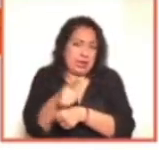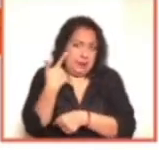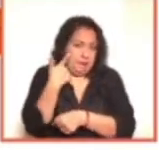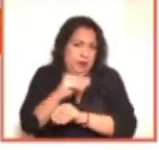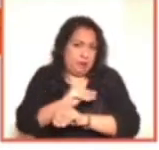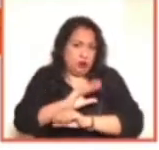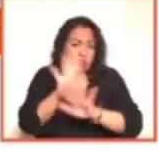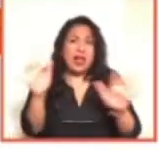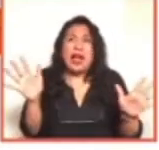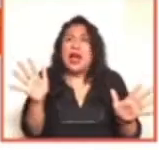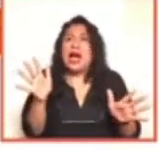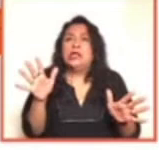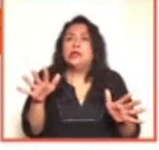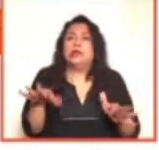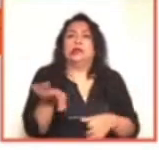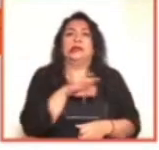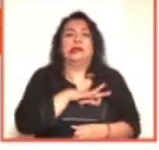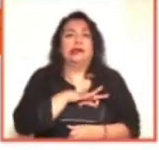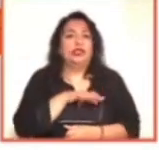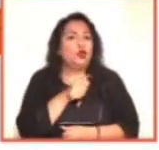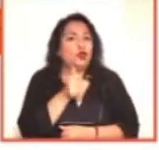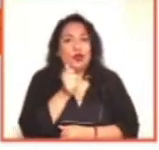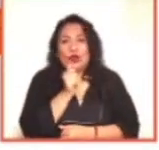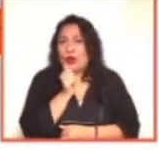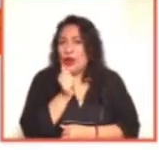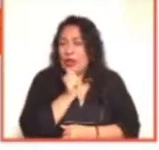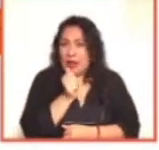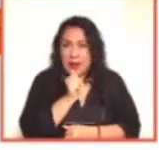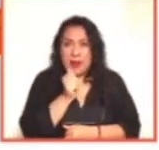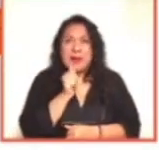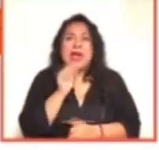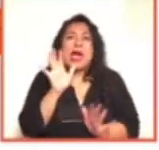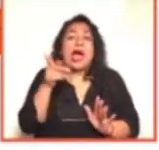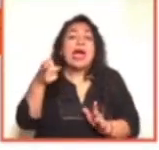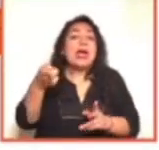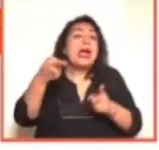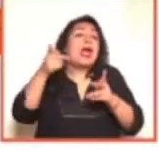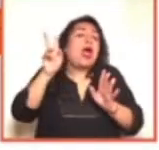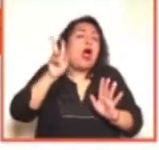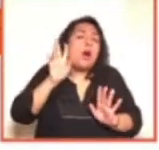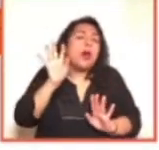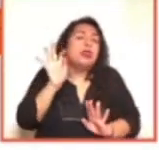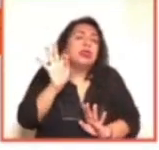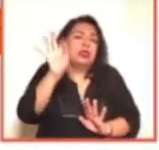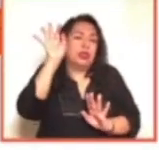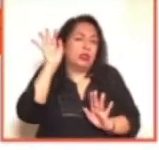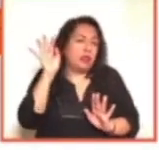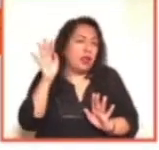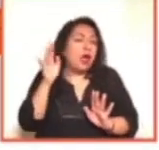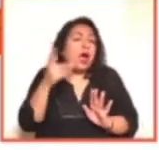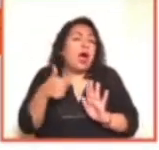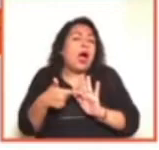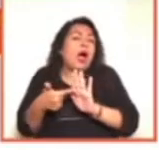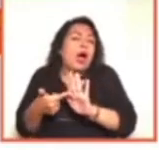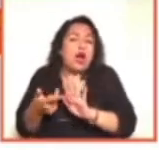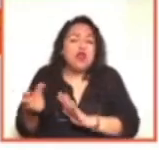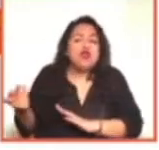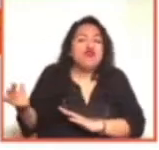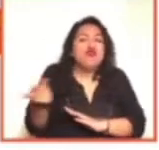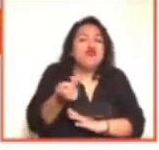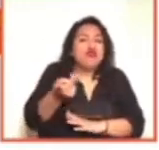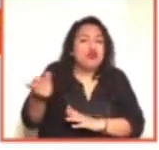todavía no se atrevía. Para un asalto chingón. Entonces ahí sugiere. Échame las postales. Una relación.